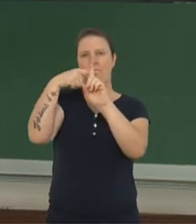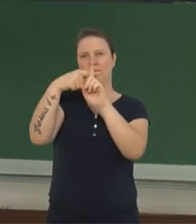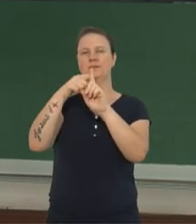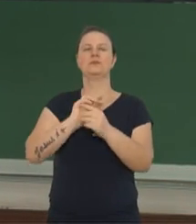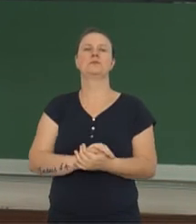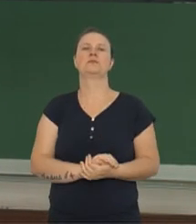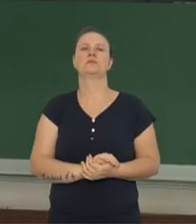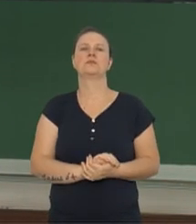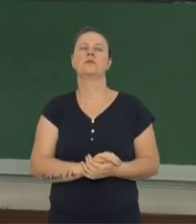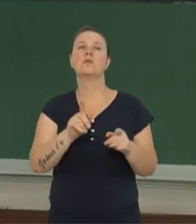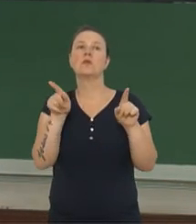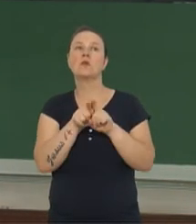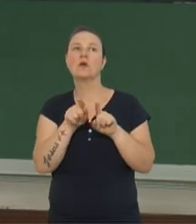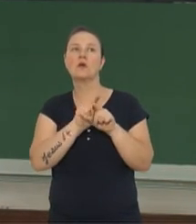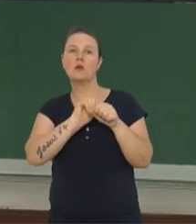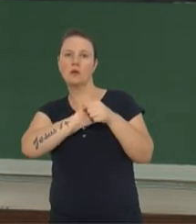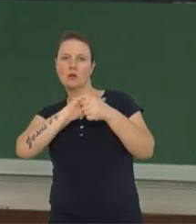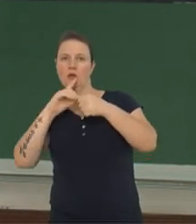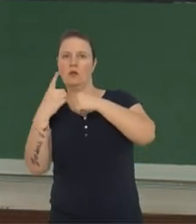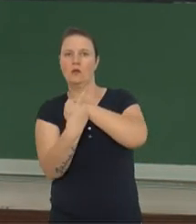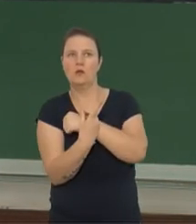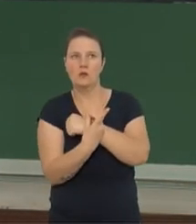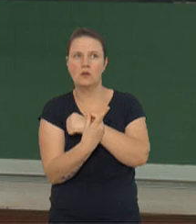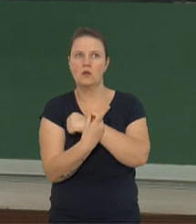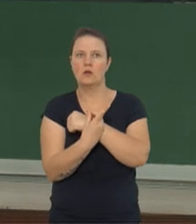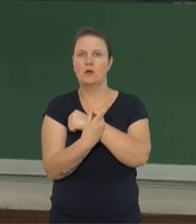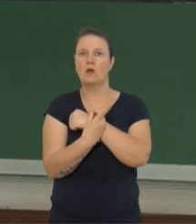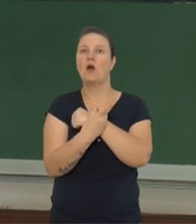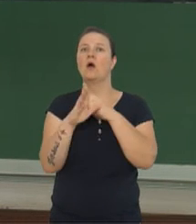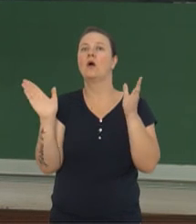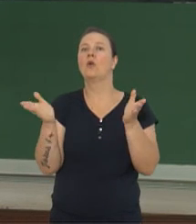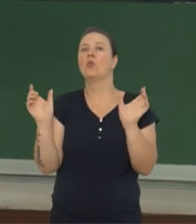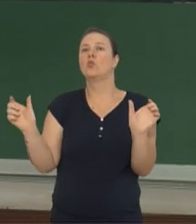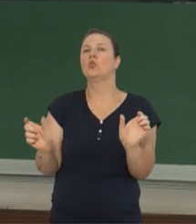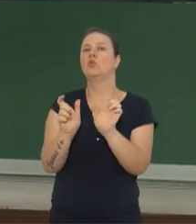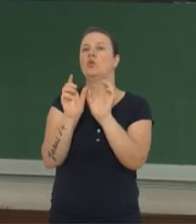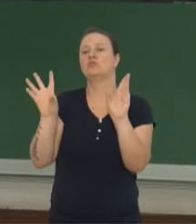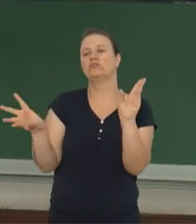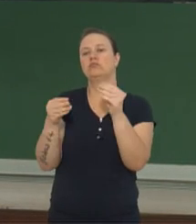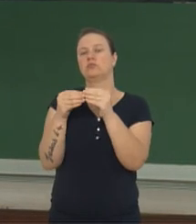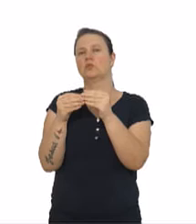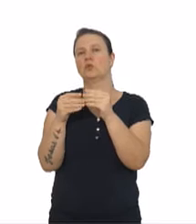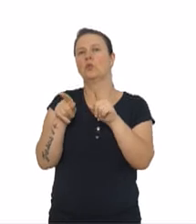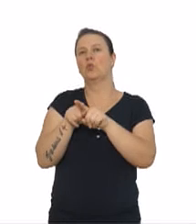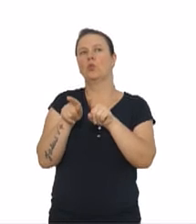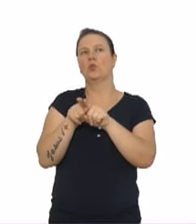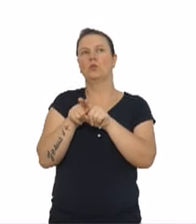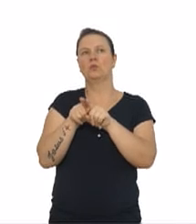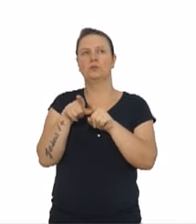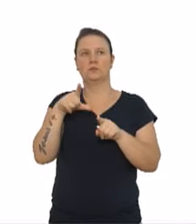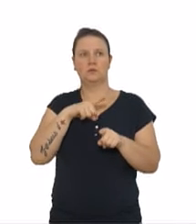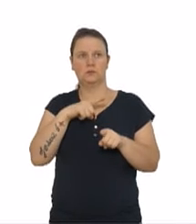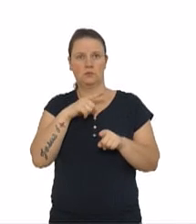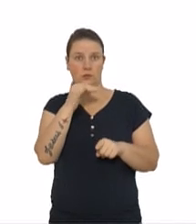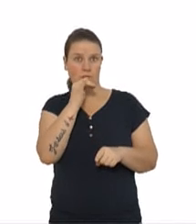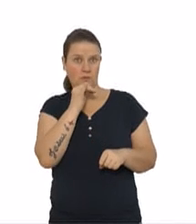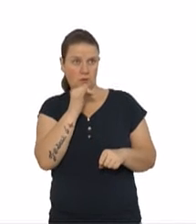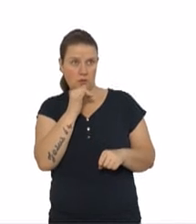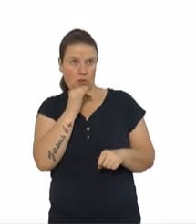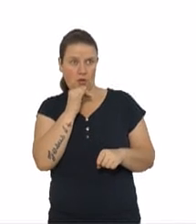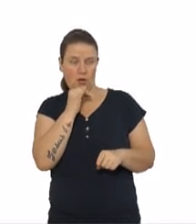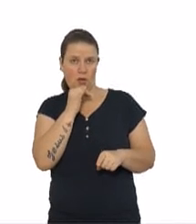acentuado, adverbio, más sin acentuación, una conjunción. A ver los usos, los ejemplos que tenemos.